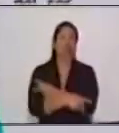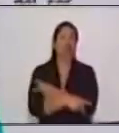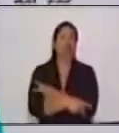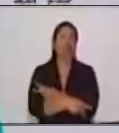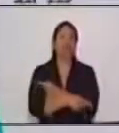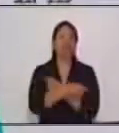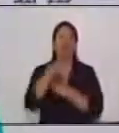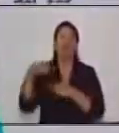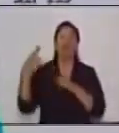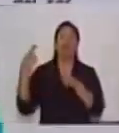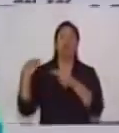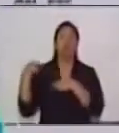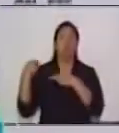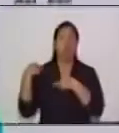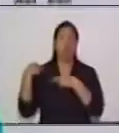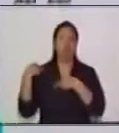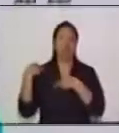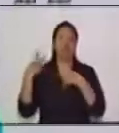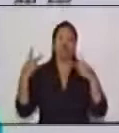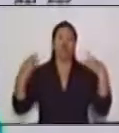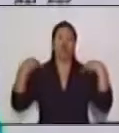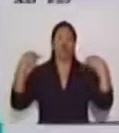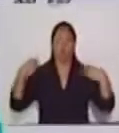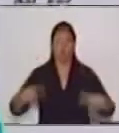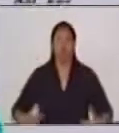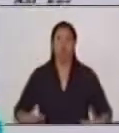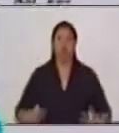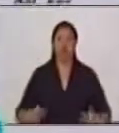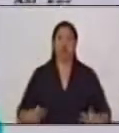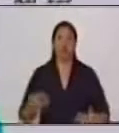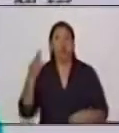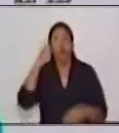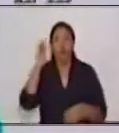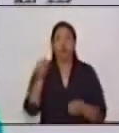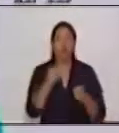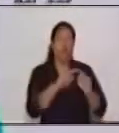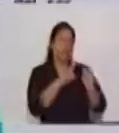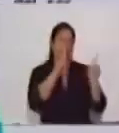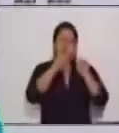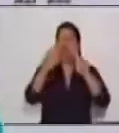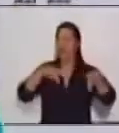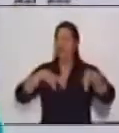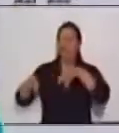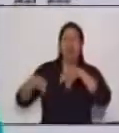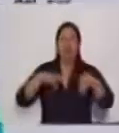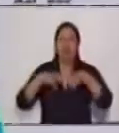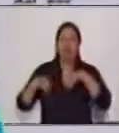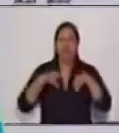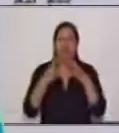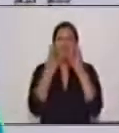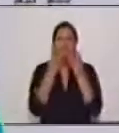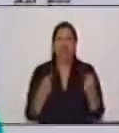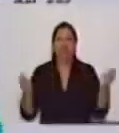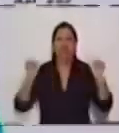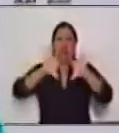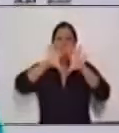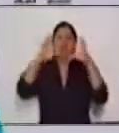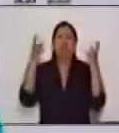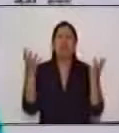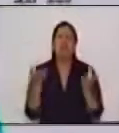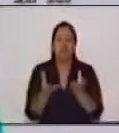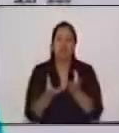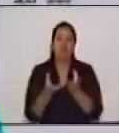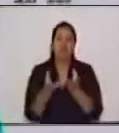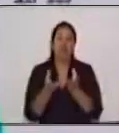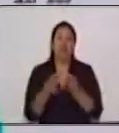responsabilidad del ser humano y sus múltiples actividades que han deteriorado el medio ambiente. El cambio